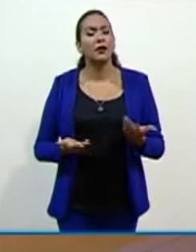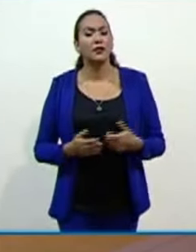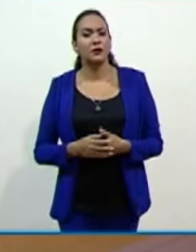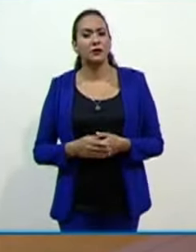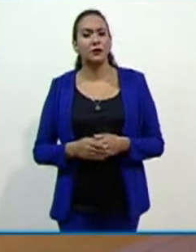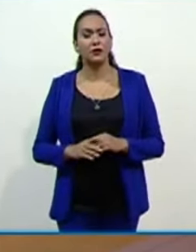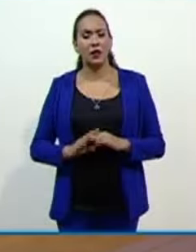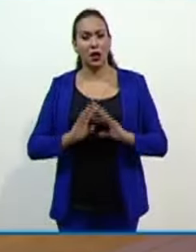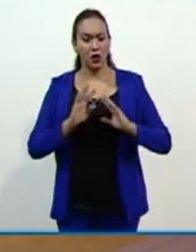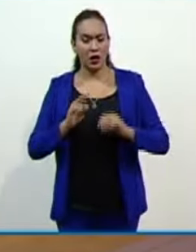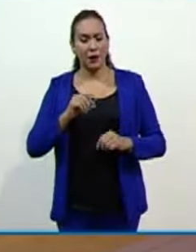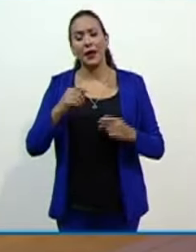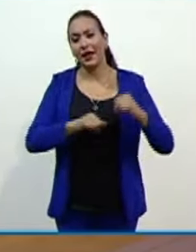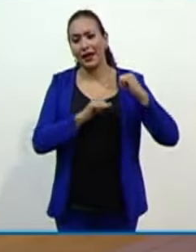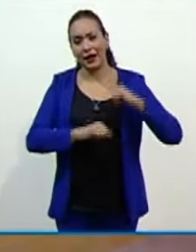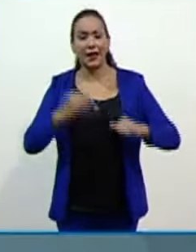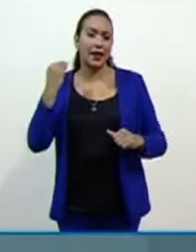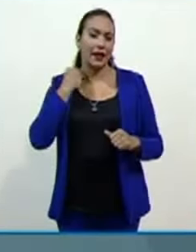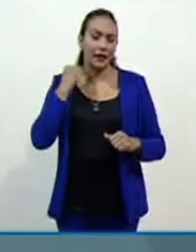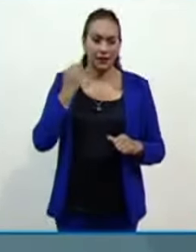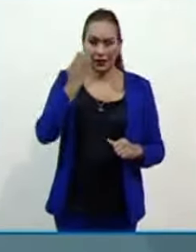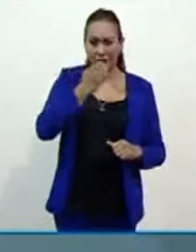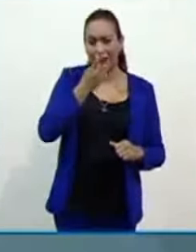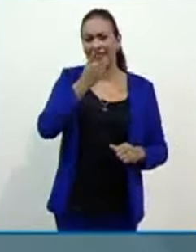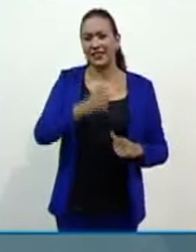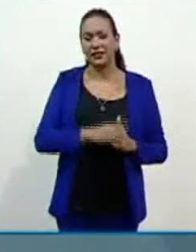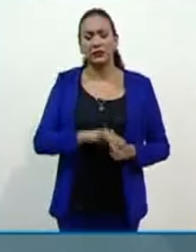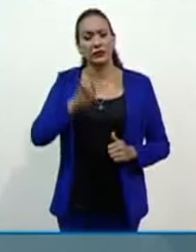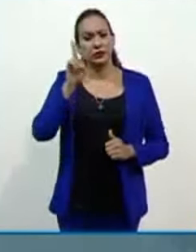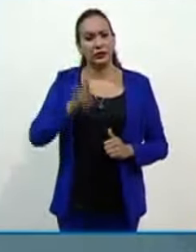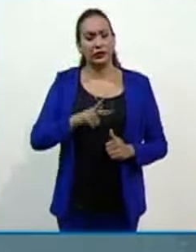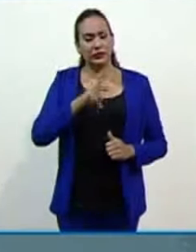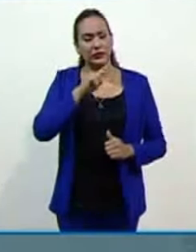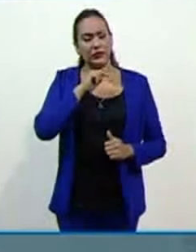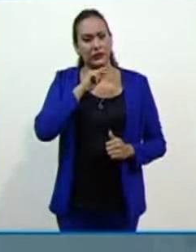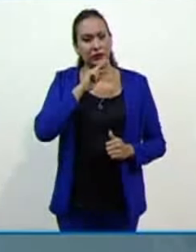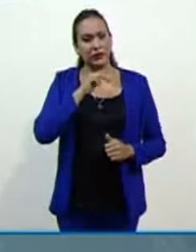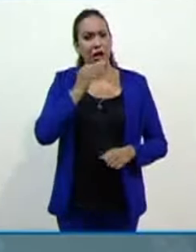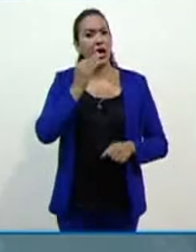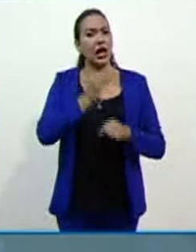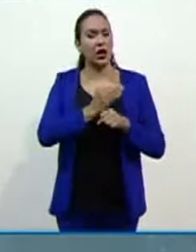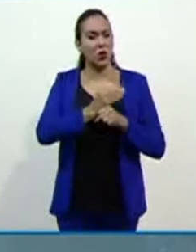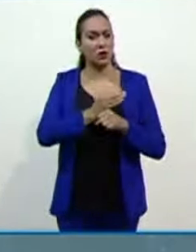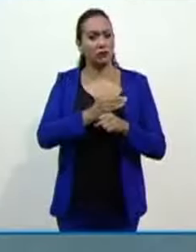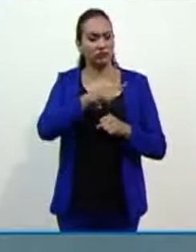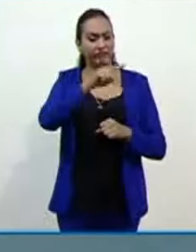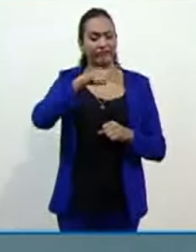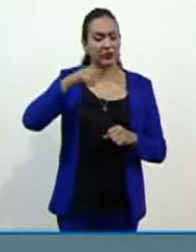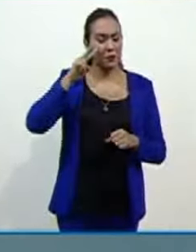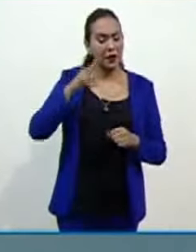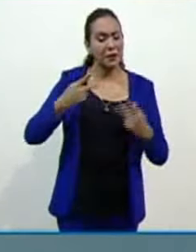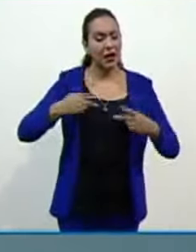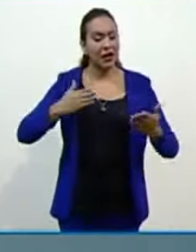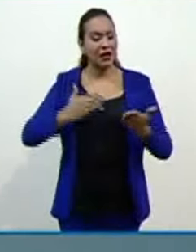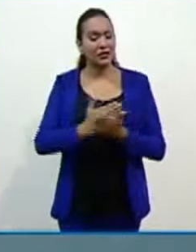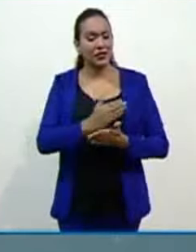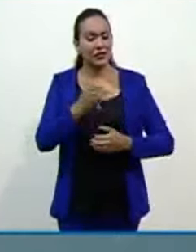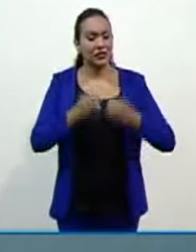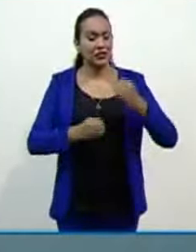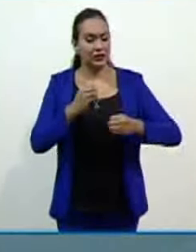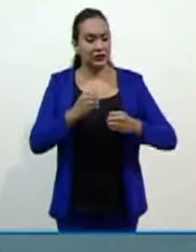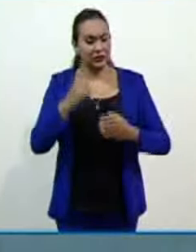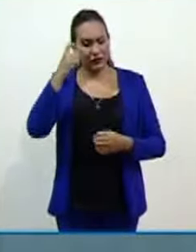la Abogacía Mexicana expresó su preocupación por el deterioro del Estado de Derecho, reflejado en el reiterado desacate